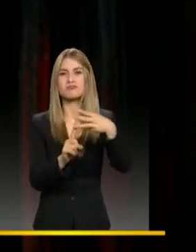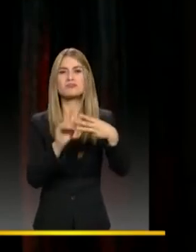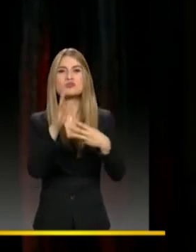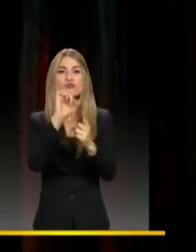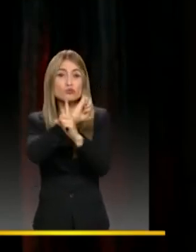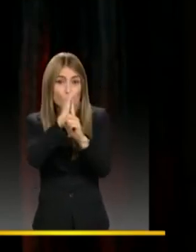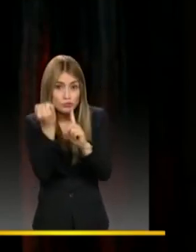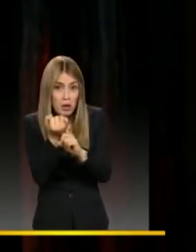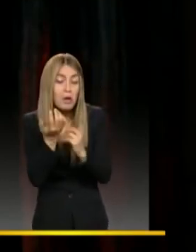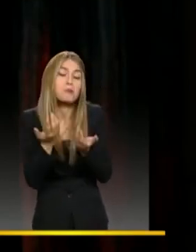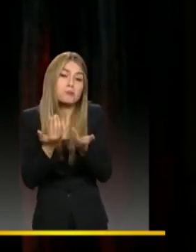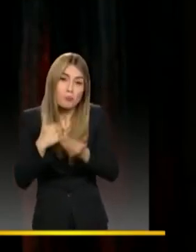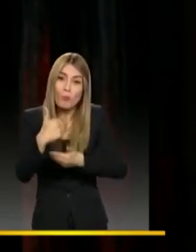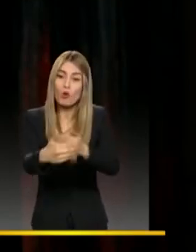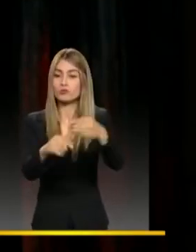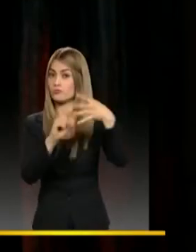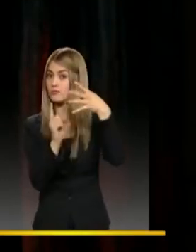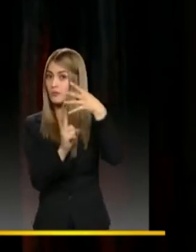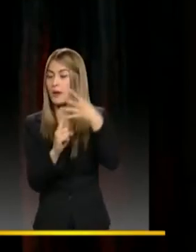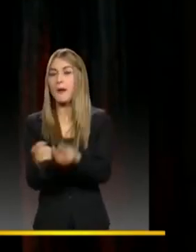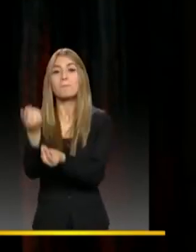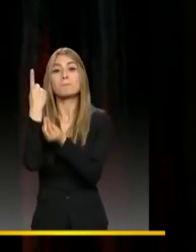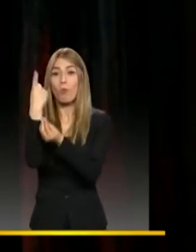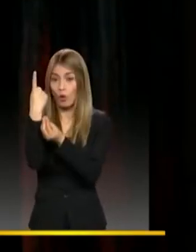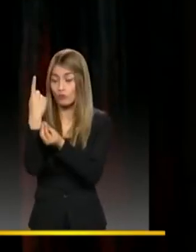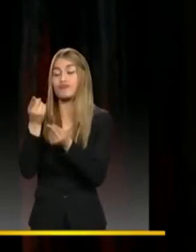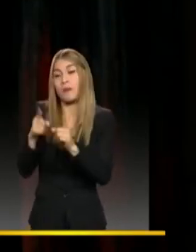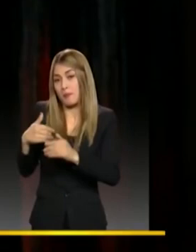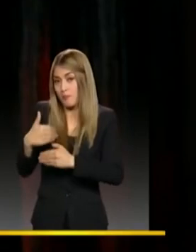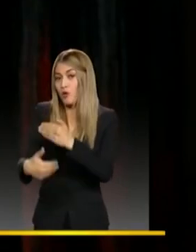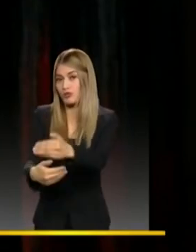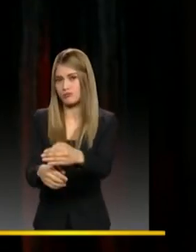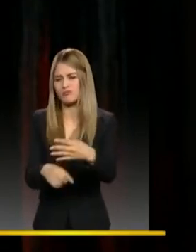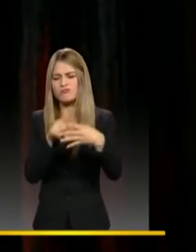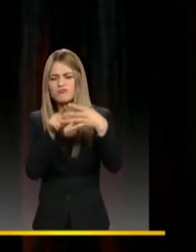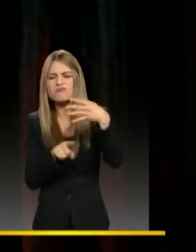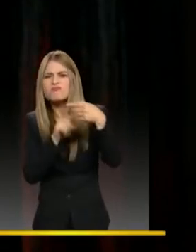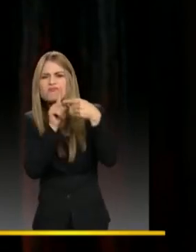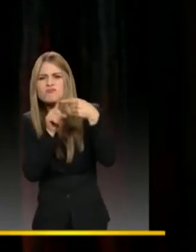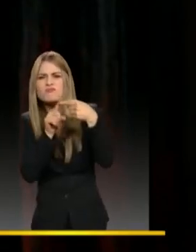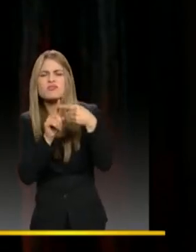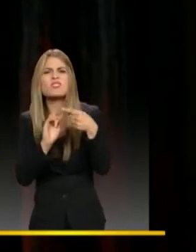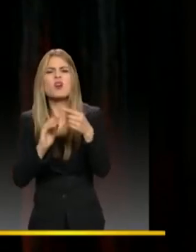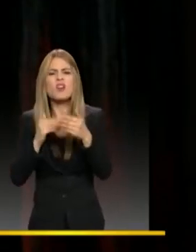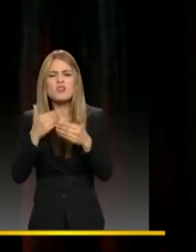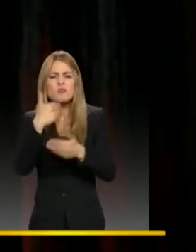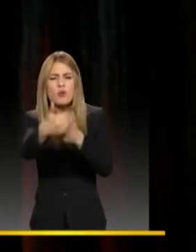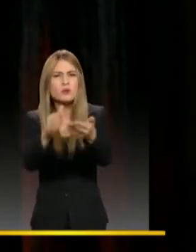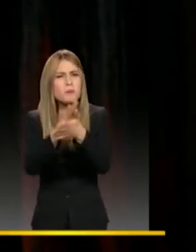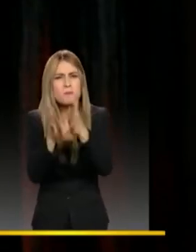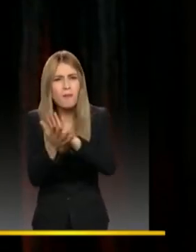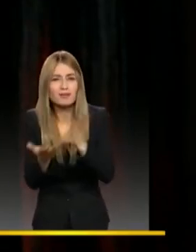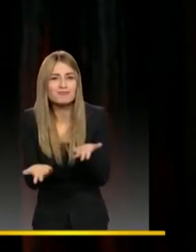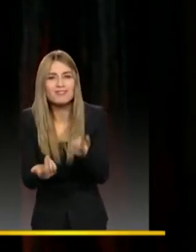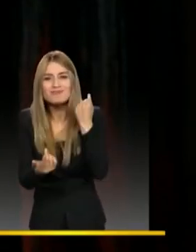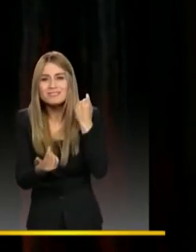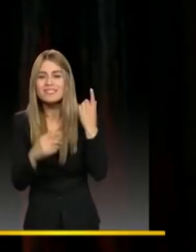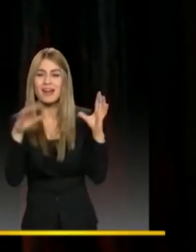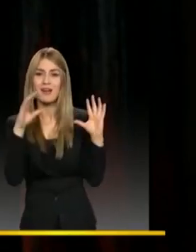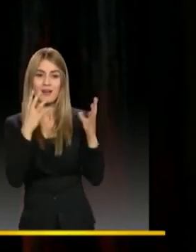en lo político. Transición en la paz porque pasamos del logro de un acuerdo con las FARC para terminar el conflicto